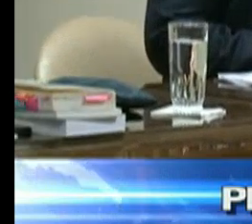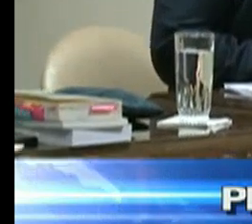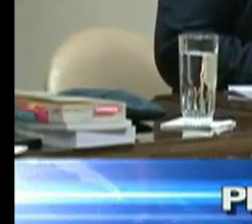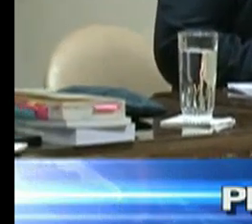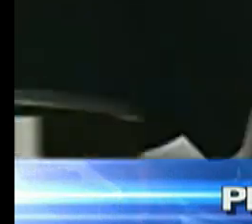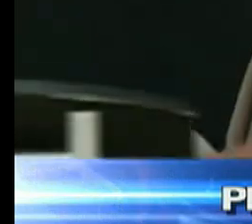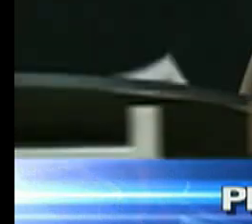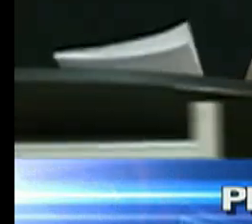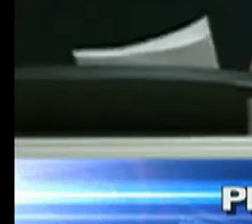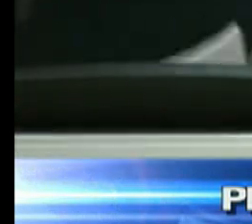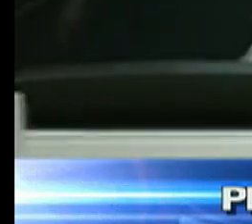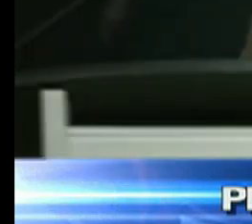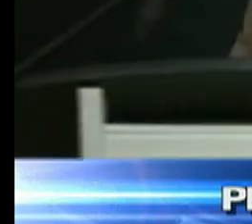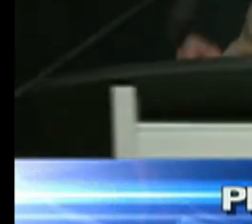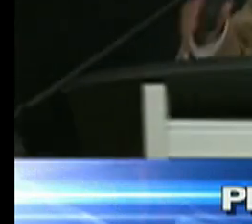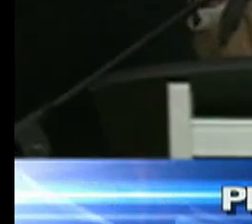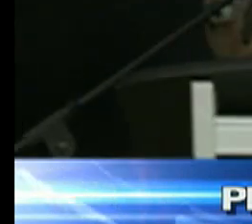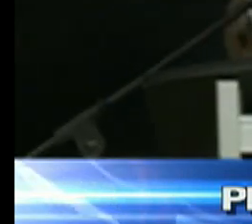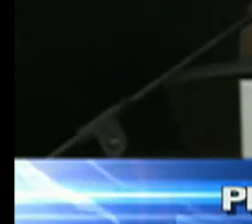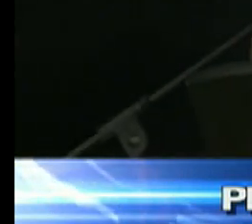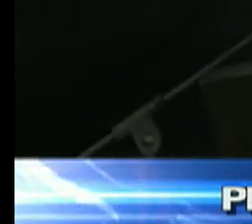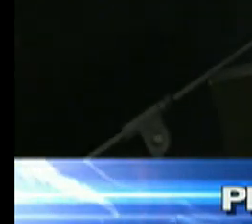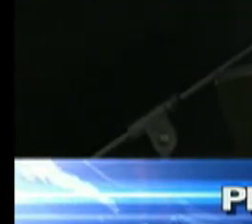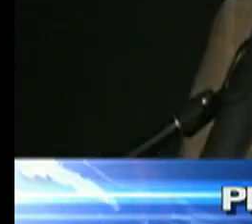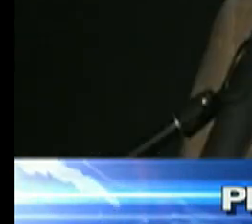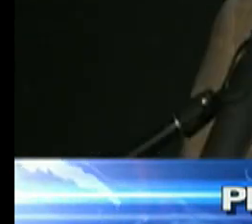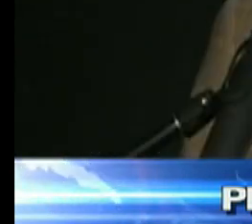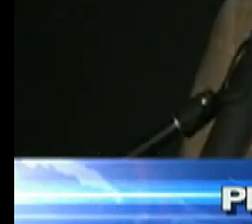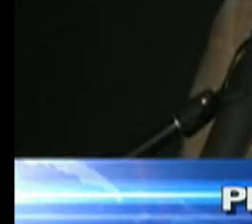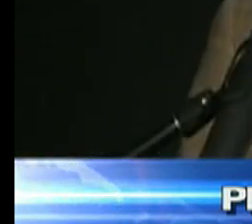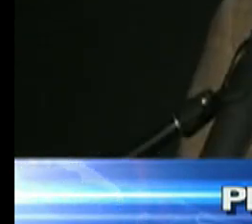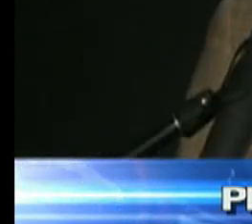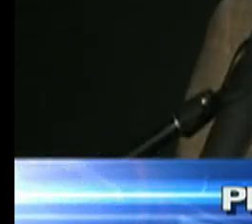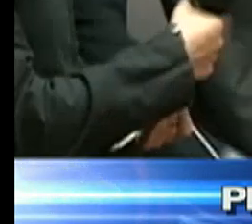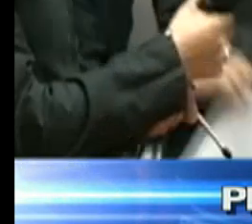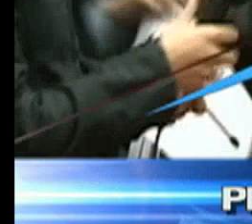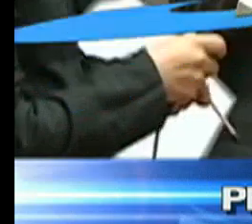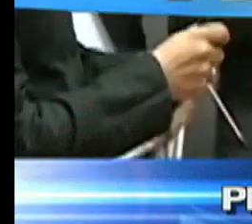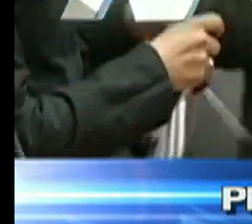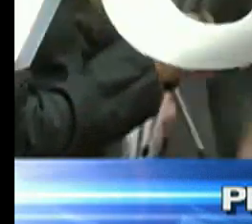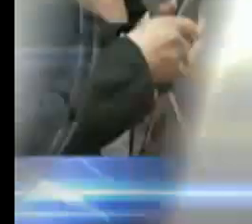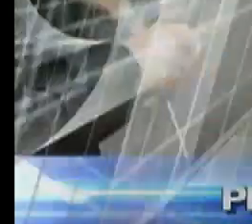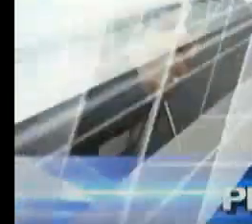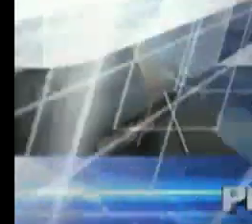el presunto delito de enriquecimiento ilícito.